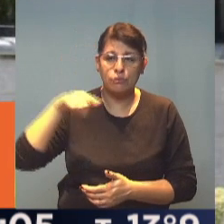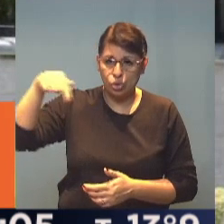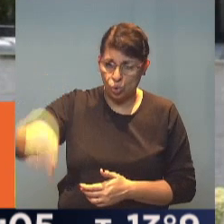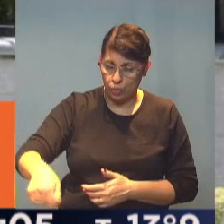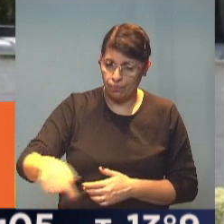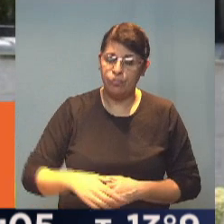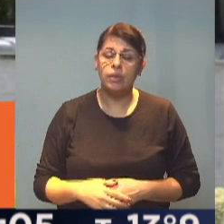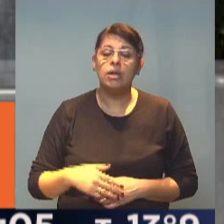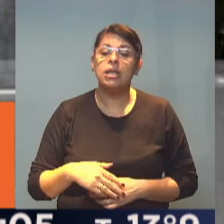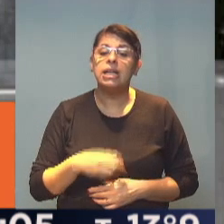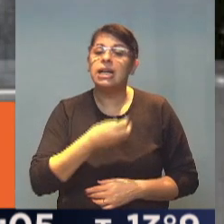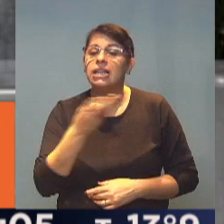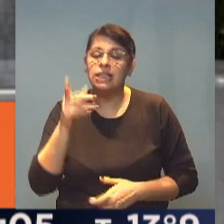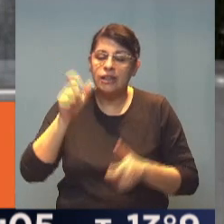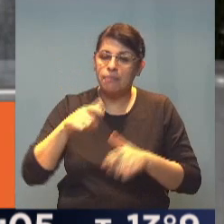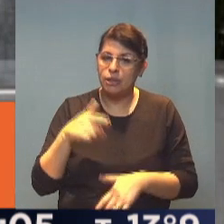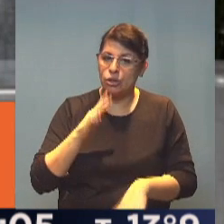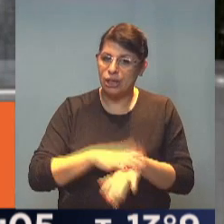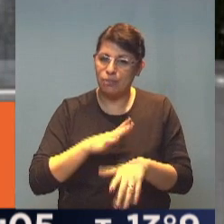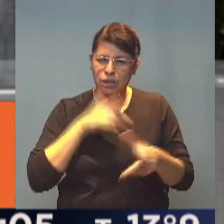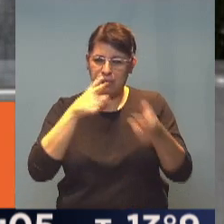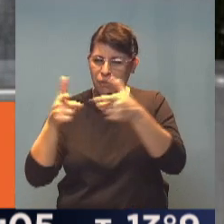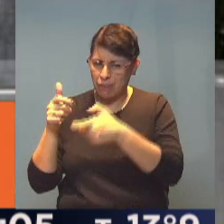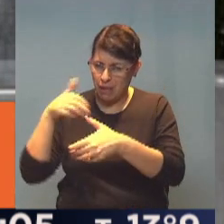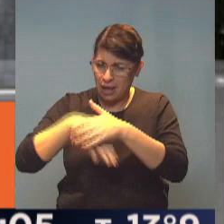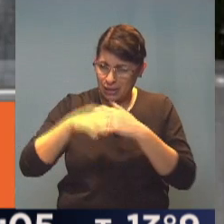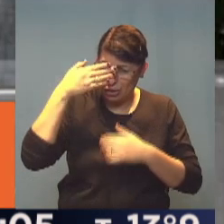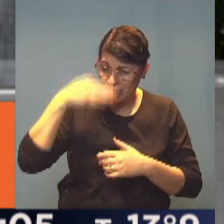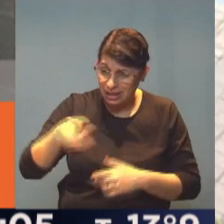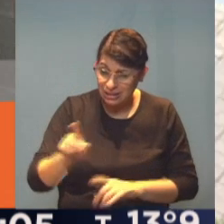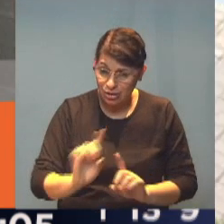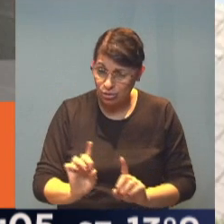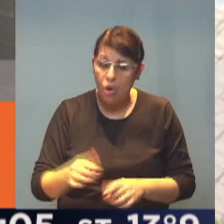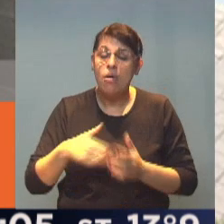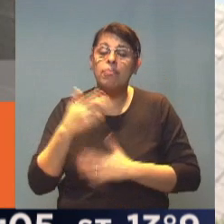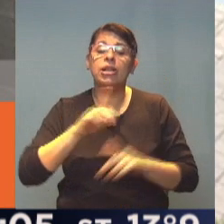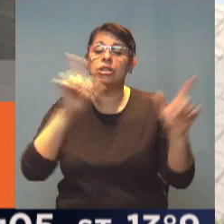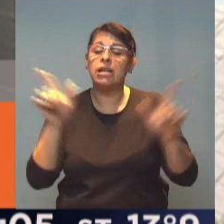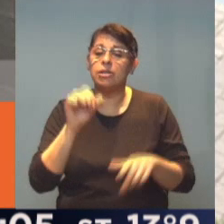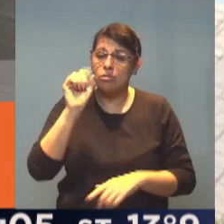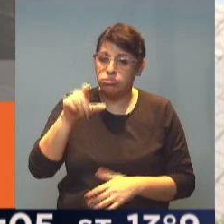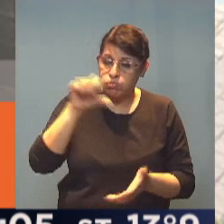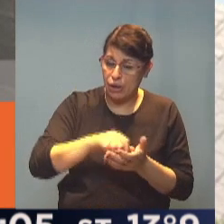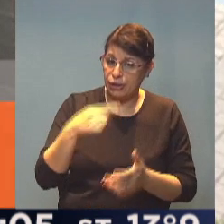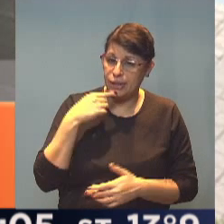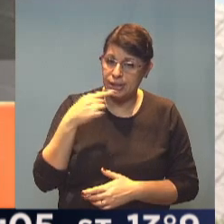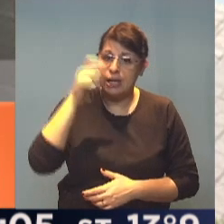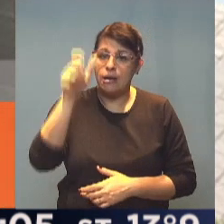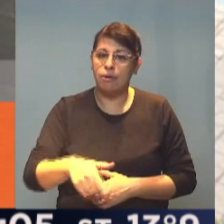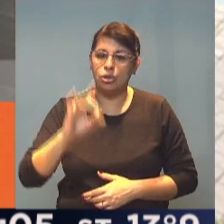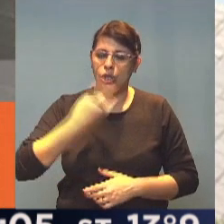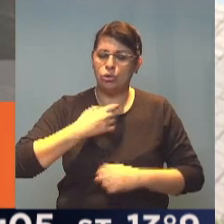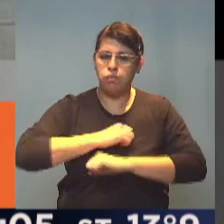claro cuál es el número de agresores que abrieron fuego en el mausoleo, pero la televisión estatal indicó que uno de ellos se hizo